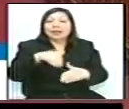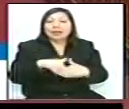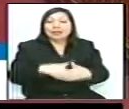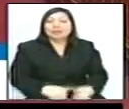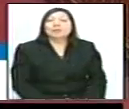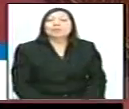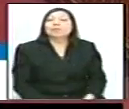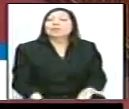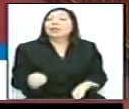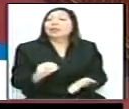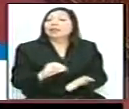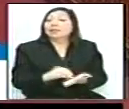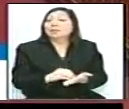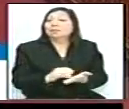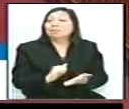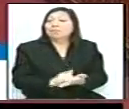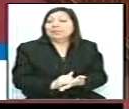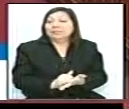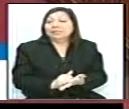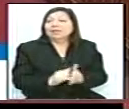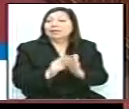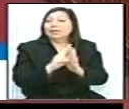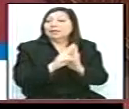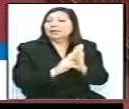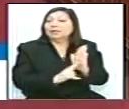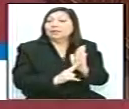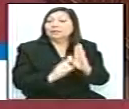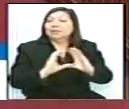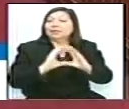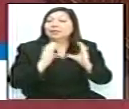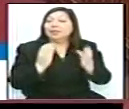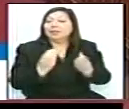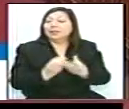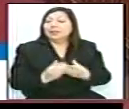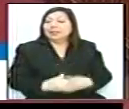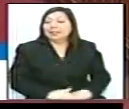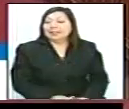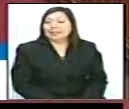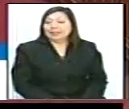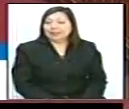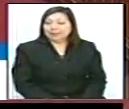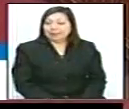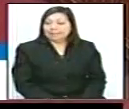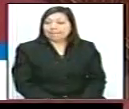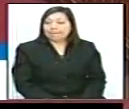aplican además las disposiciones pertinentes del reglamento del Congreso.